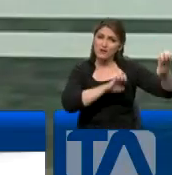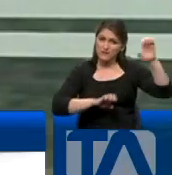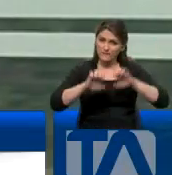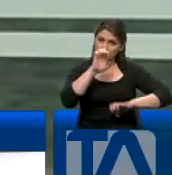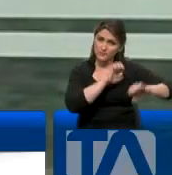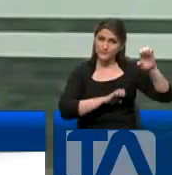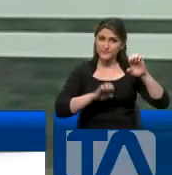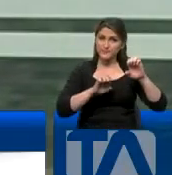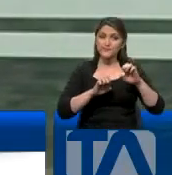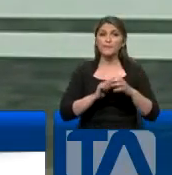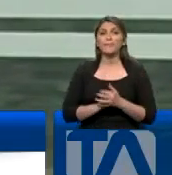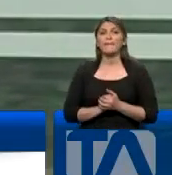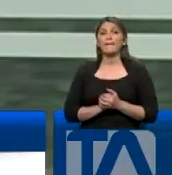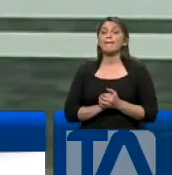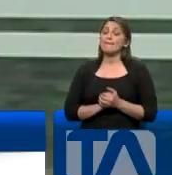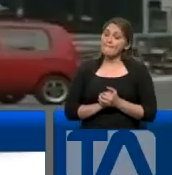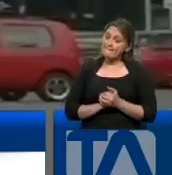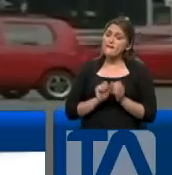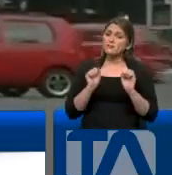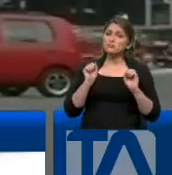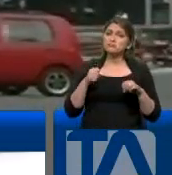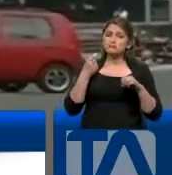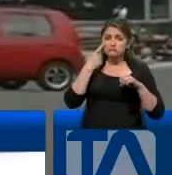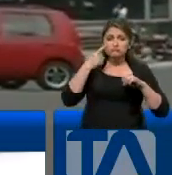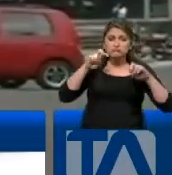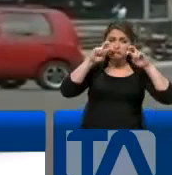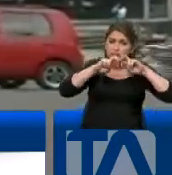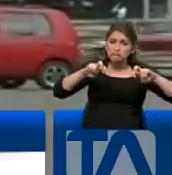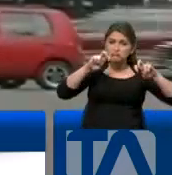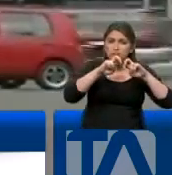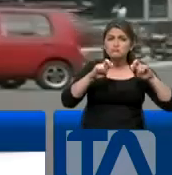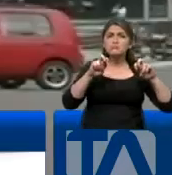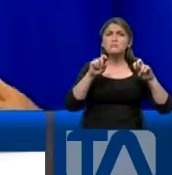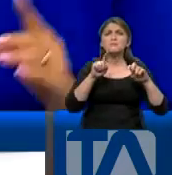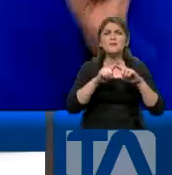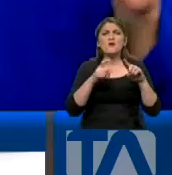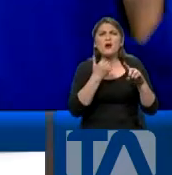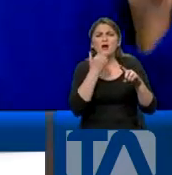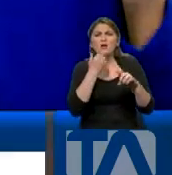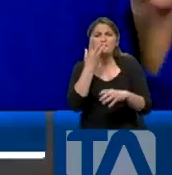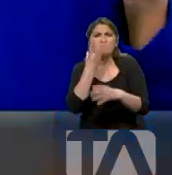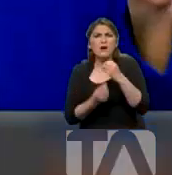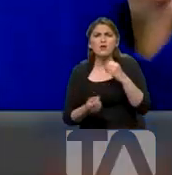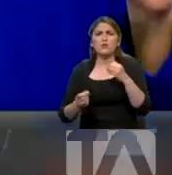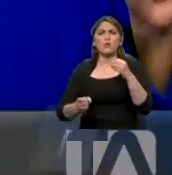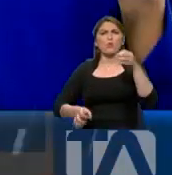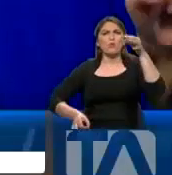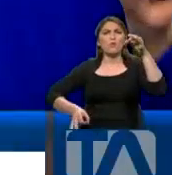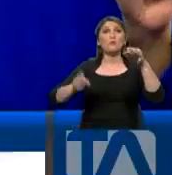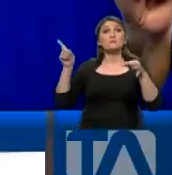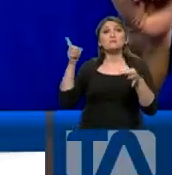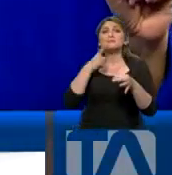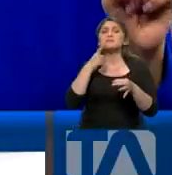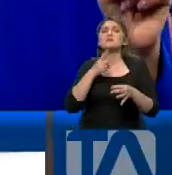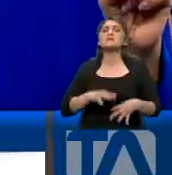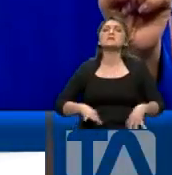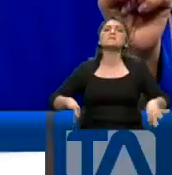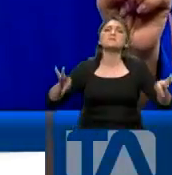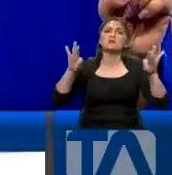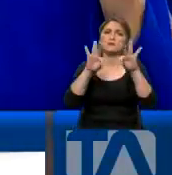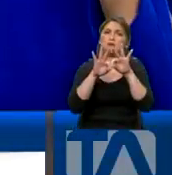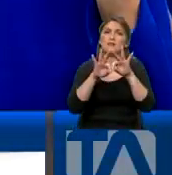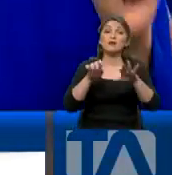de la Judicatura solo puede revisar comportamientos disciplinarios y no fallos. Es responsabilidad de cada uno de los